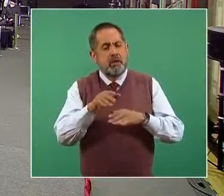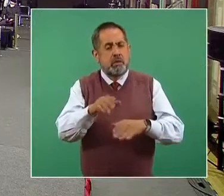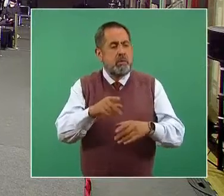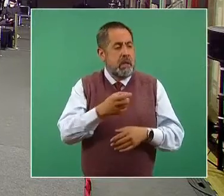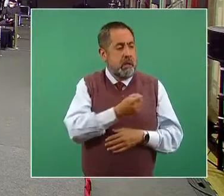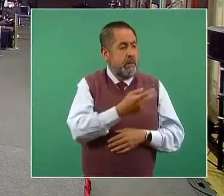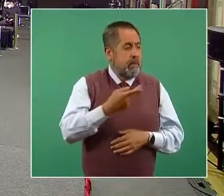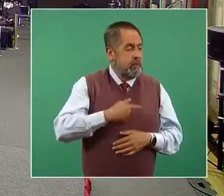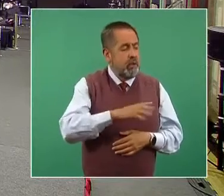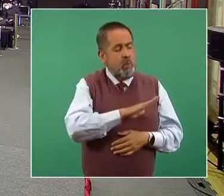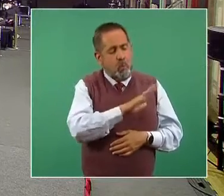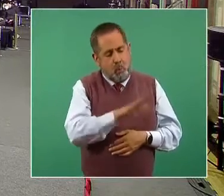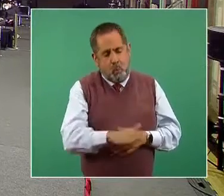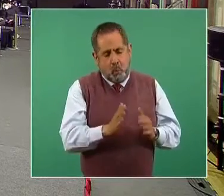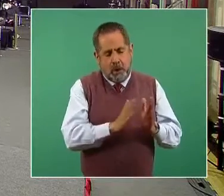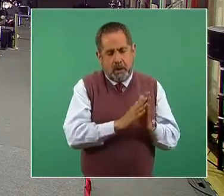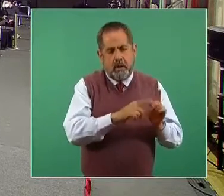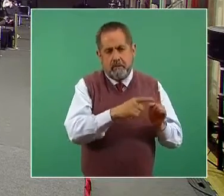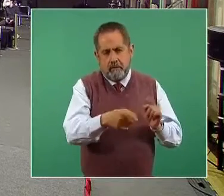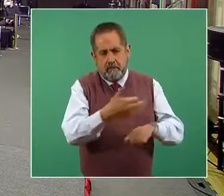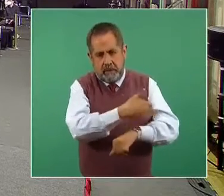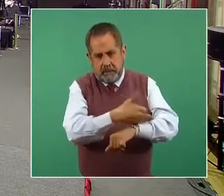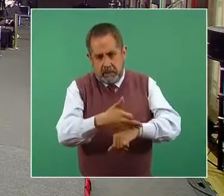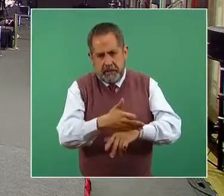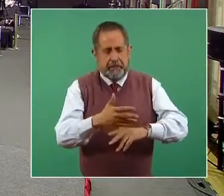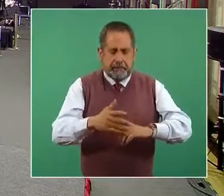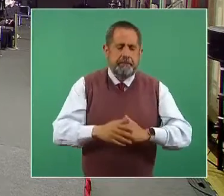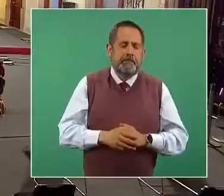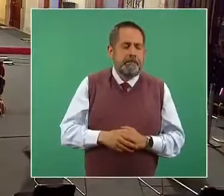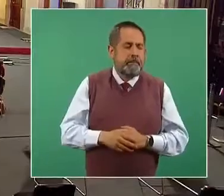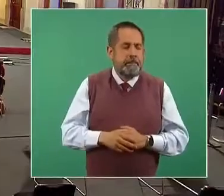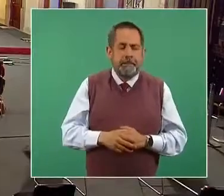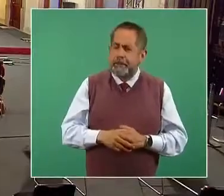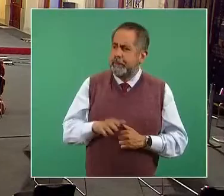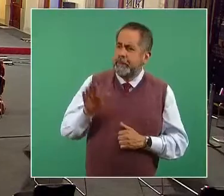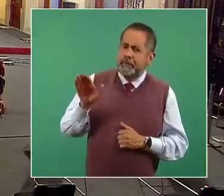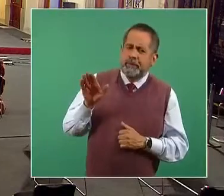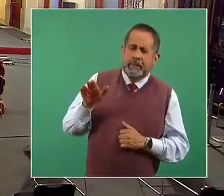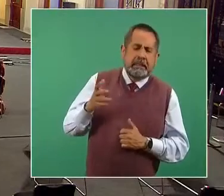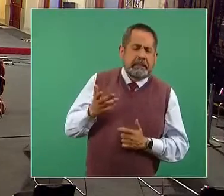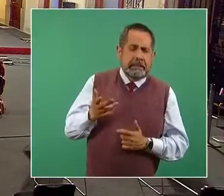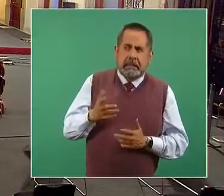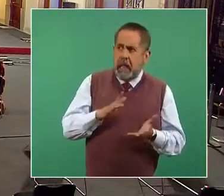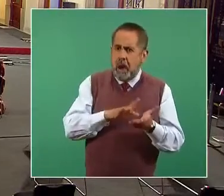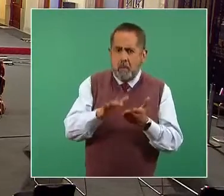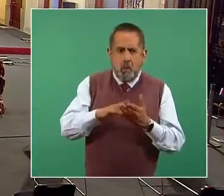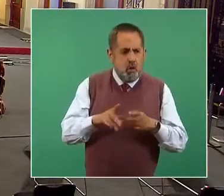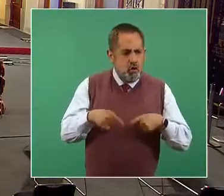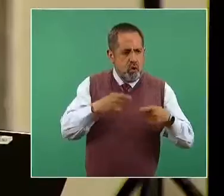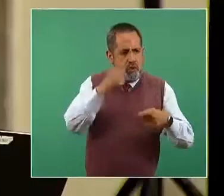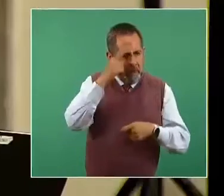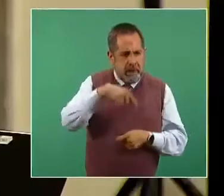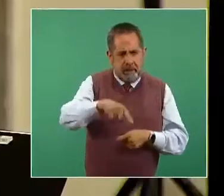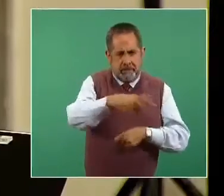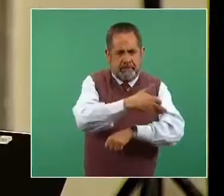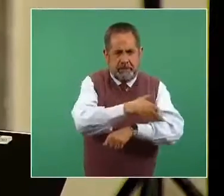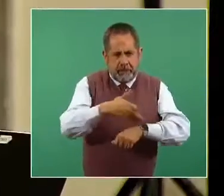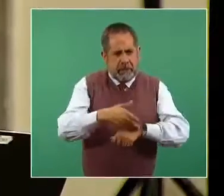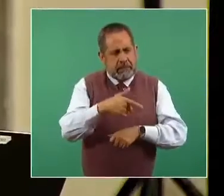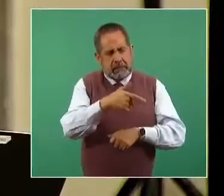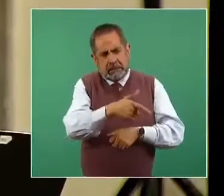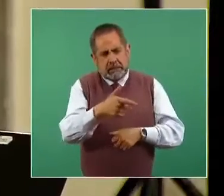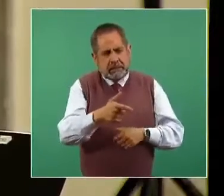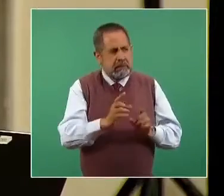deudos, que nos han estado también preguntando mucho, lo que se había anunciado de apoyos a deudos de familias